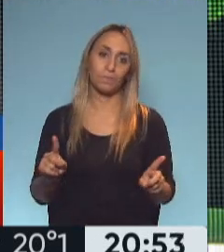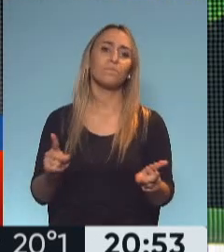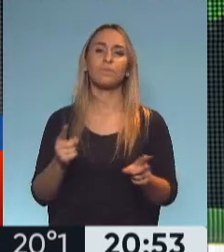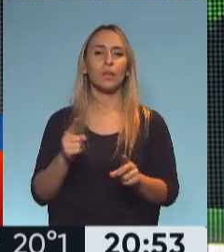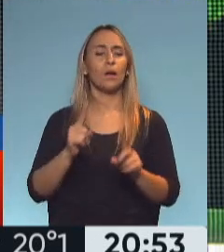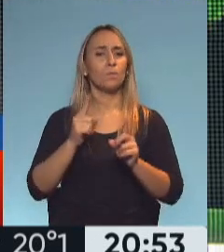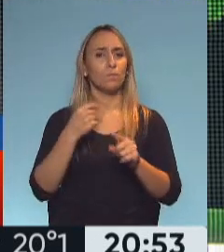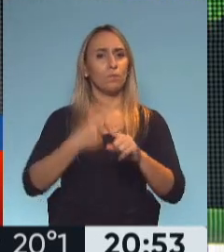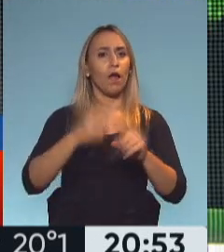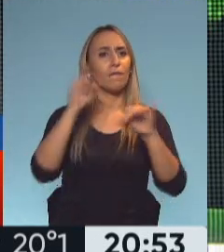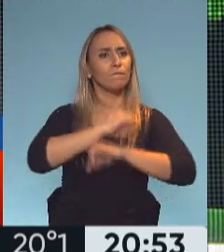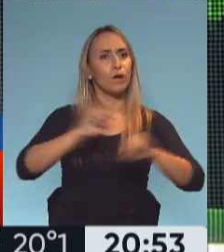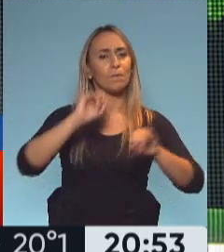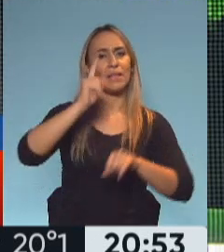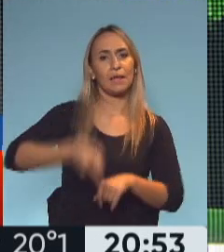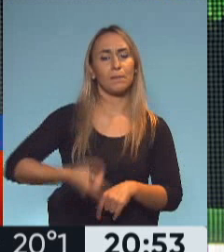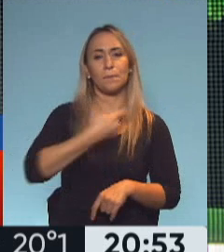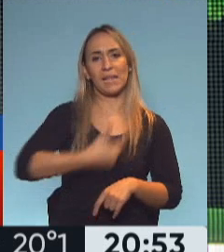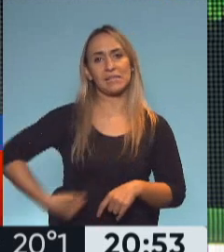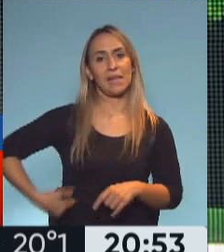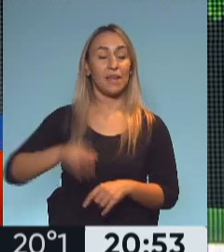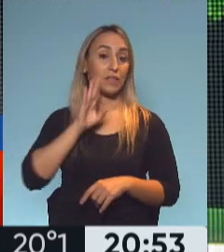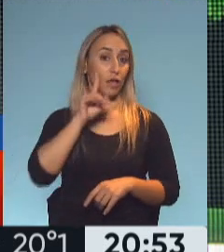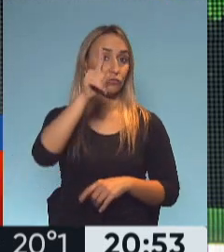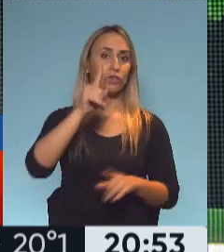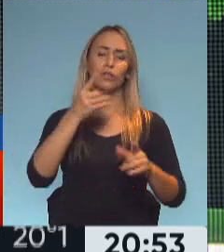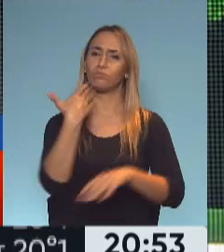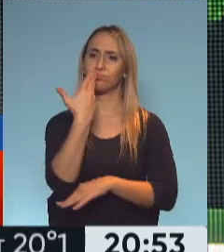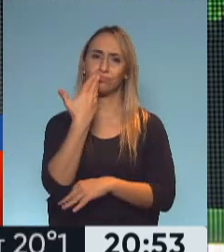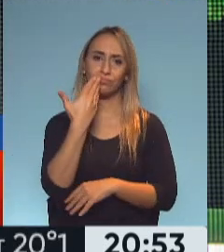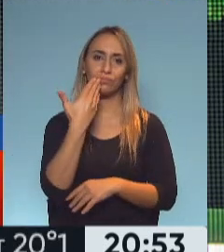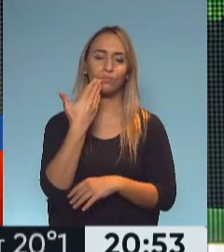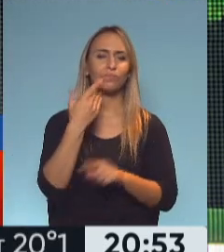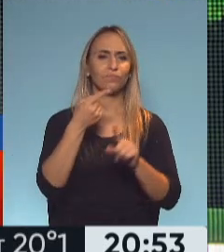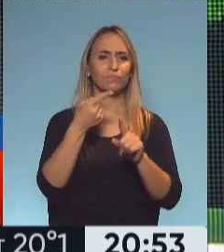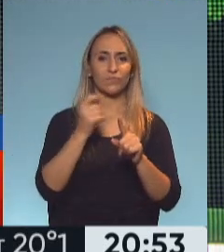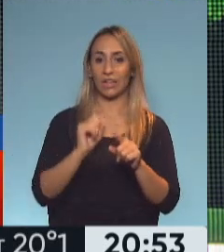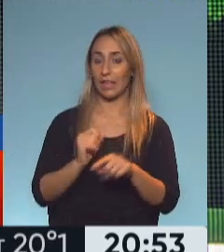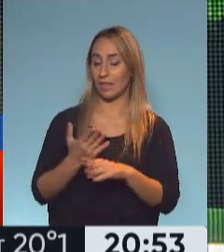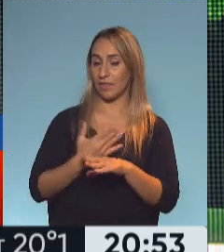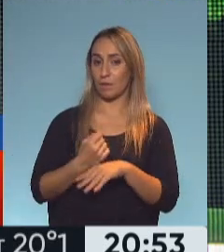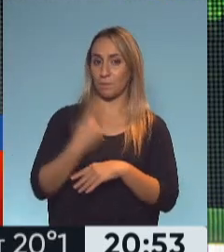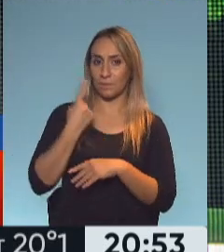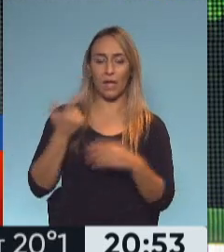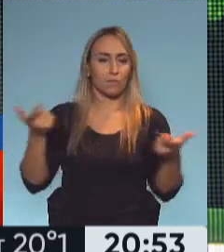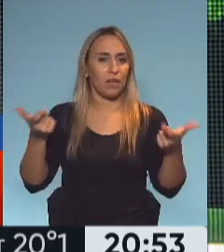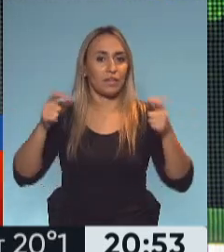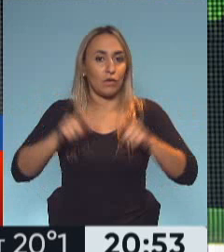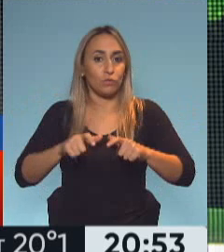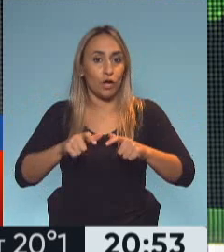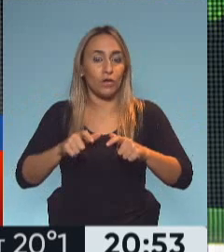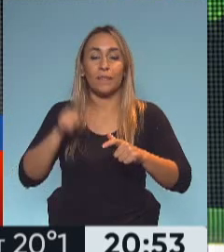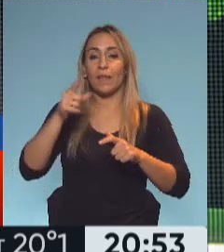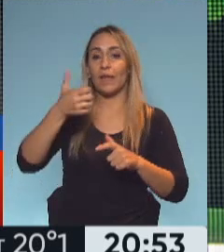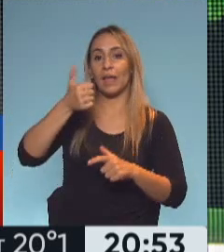informe y también las declaraciones del presidente de los Estados Unidos llegan después de ese primer encuentro de alto nivel de la reunión de